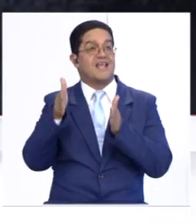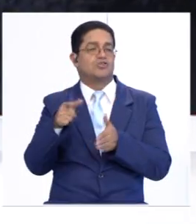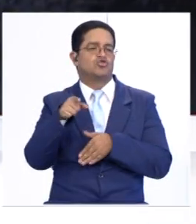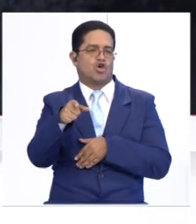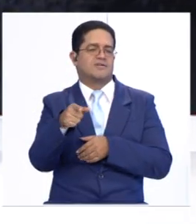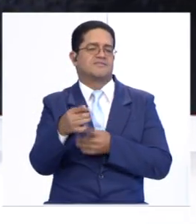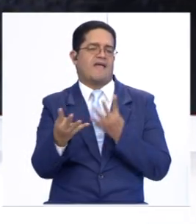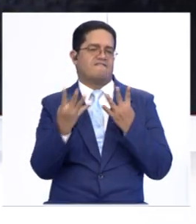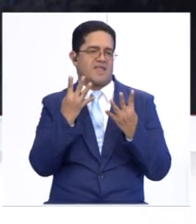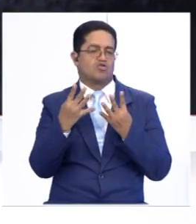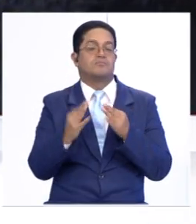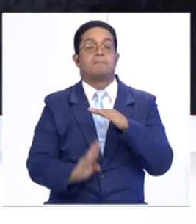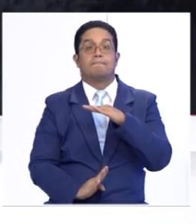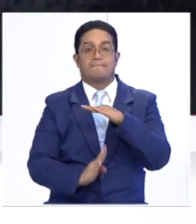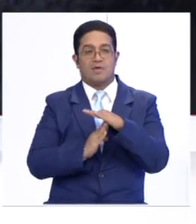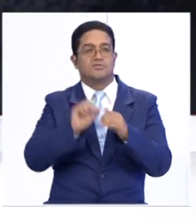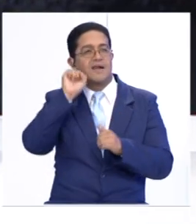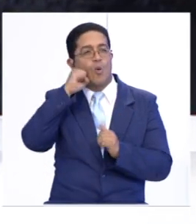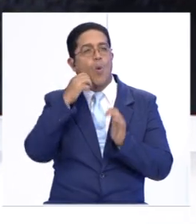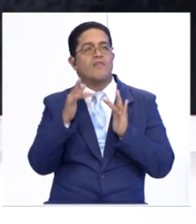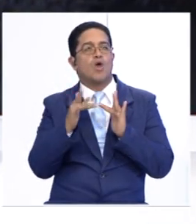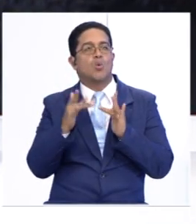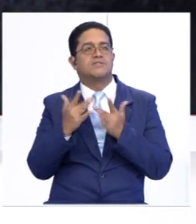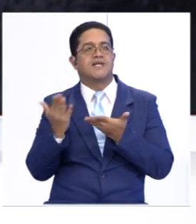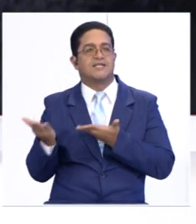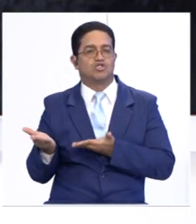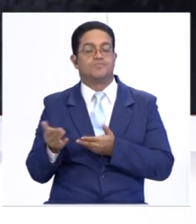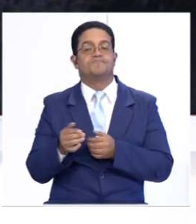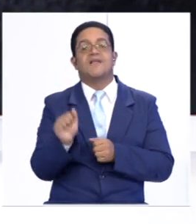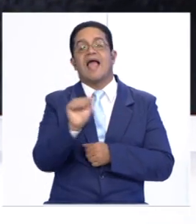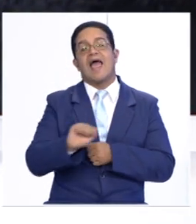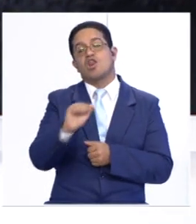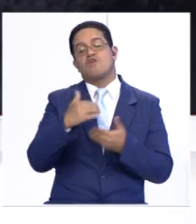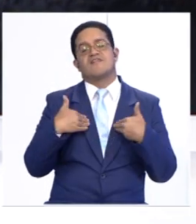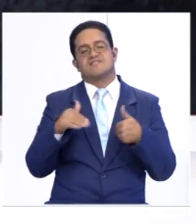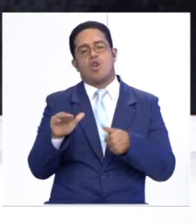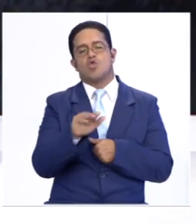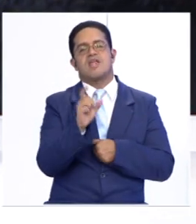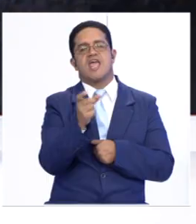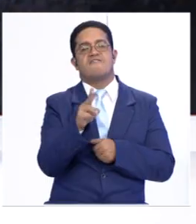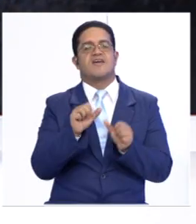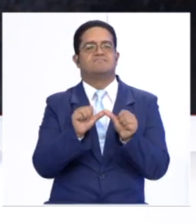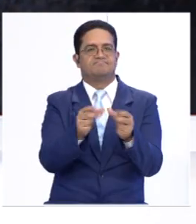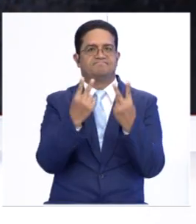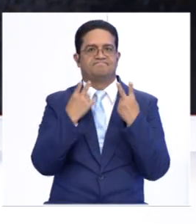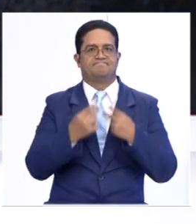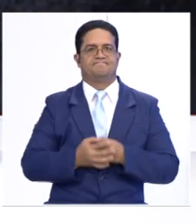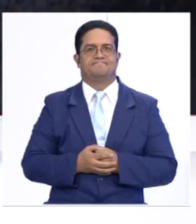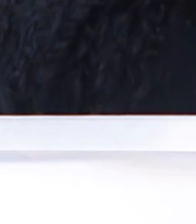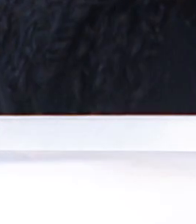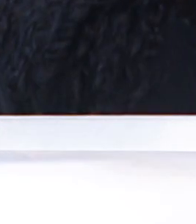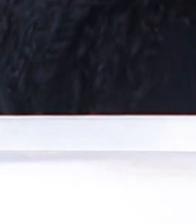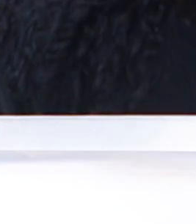Mastranto. Vamos a la pausa. Recuerda las redes sociales, @salud_gb, @DanielaJSalas. Volvemos.